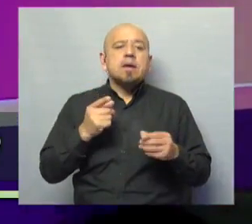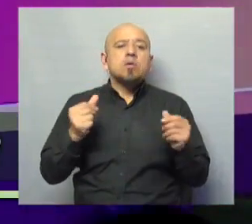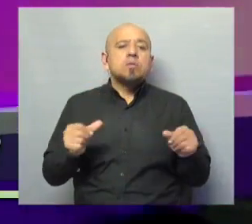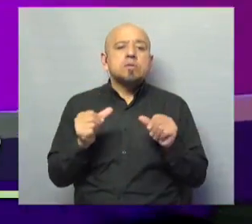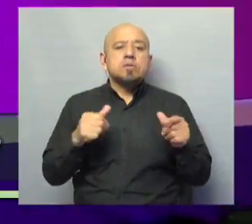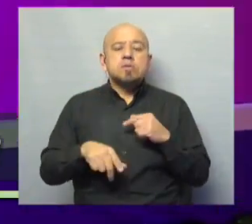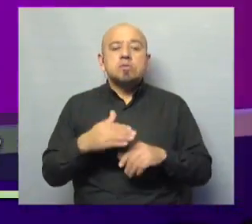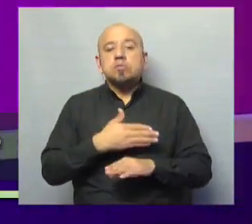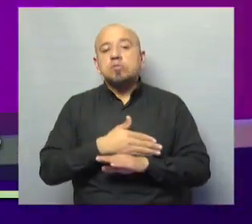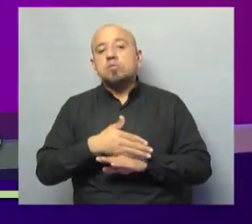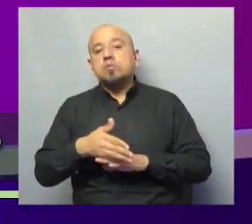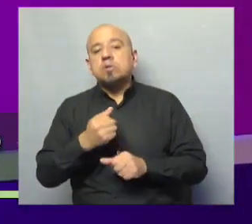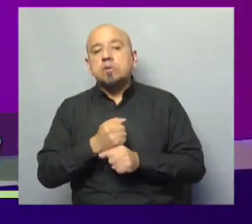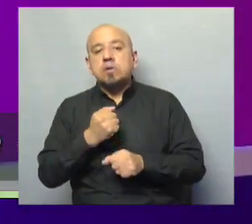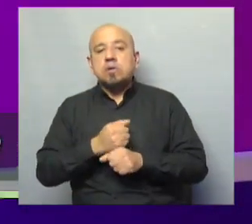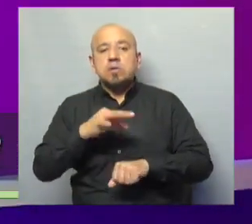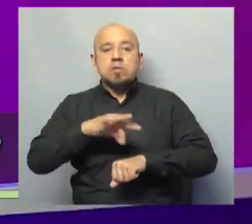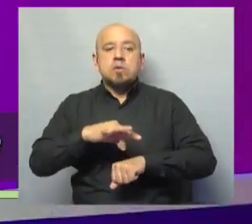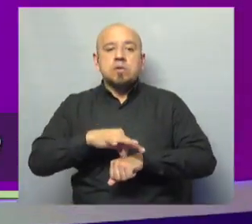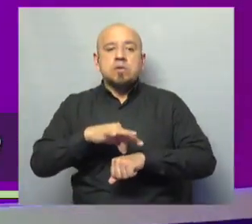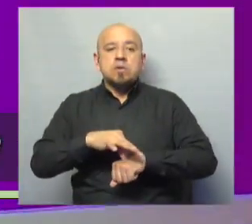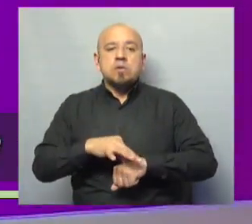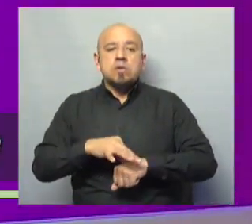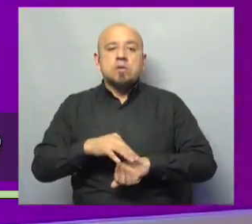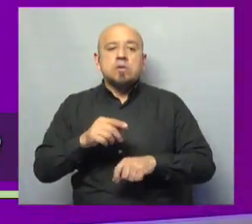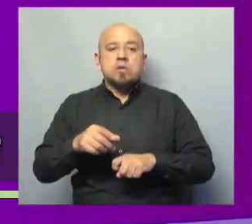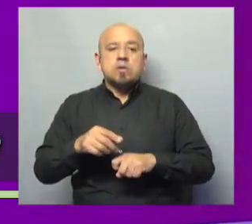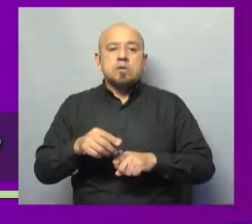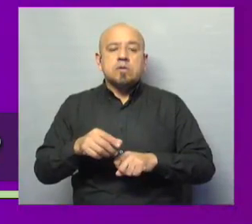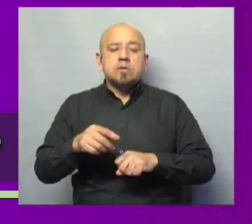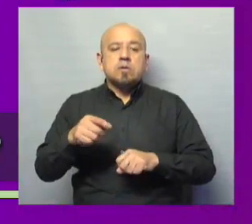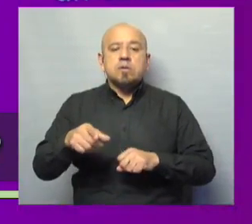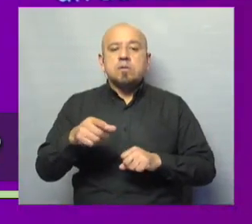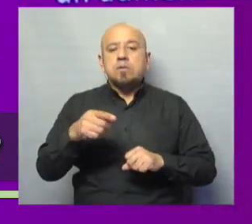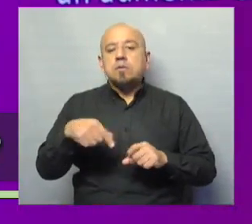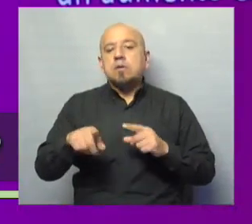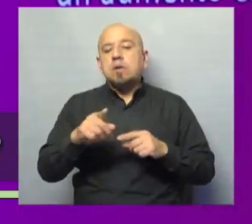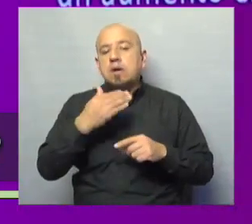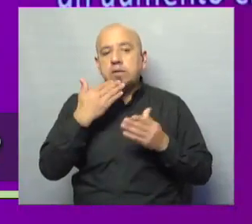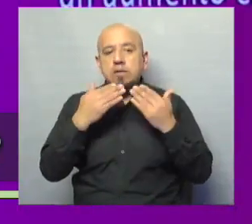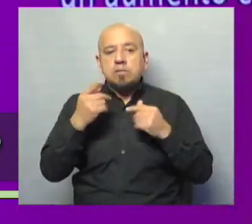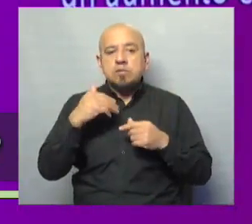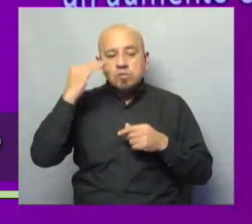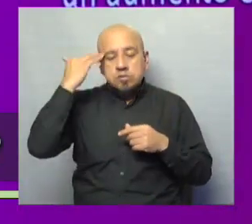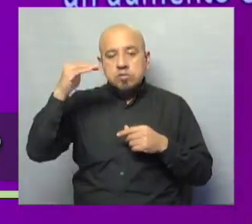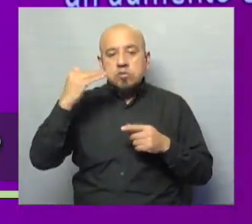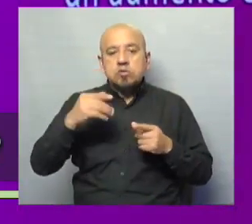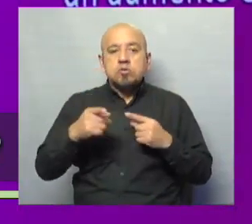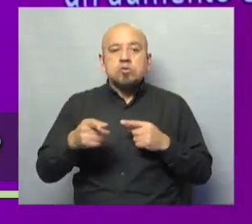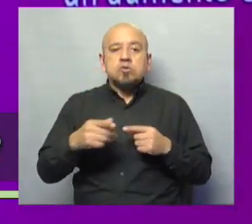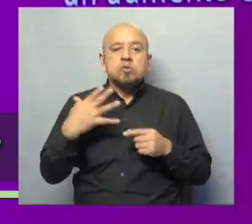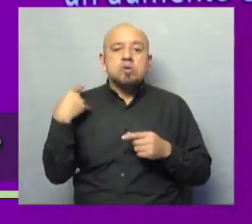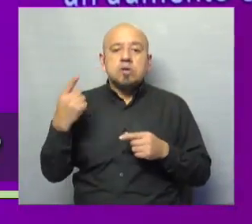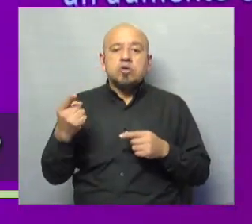luego trabajan los médicos en tal sentido hace un ratito conversamos con la doctora profesora raquel ballester es